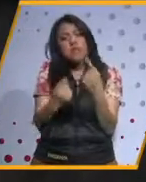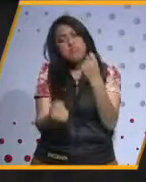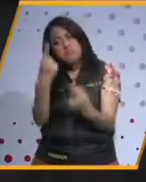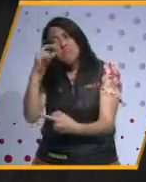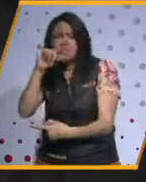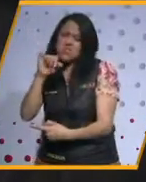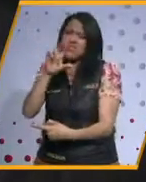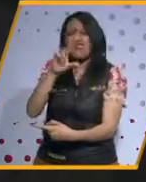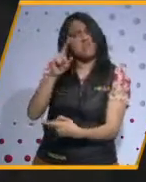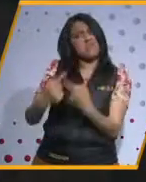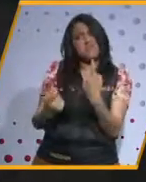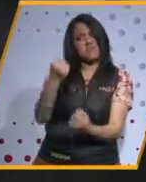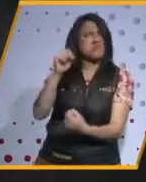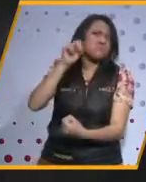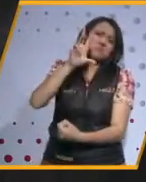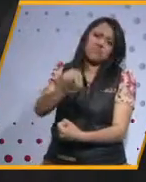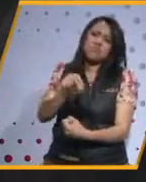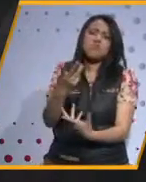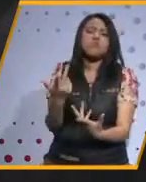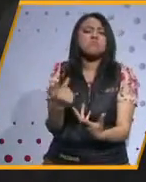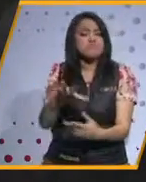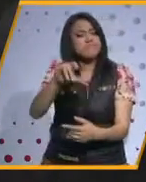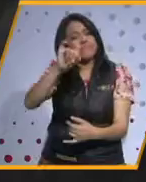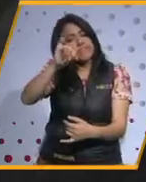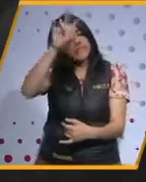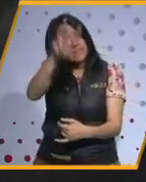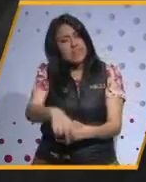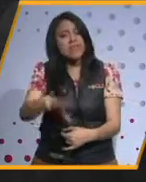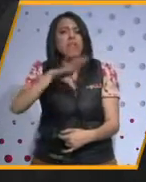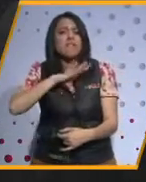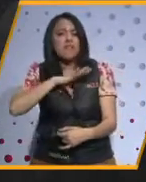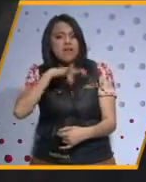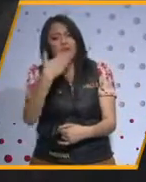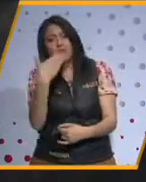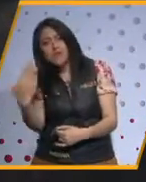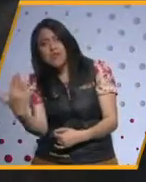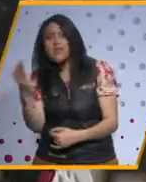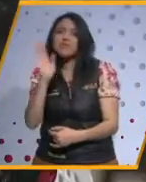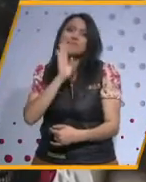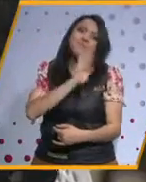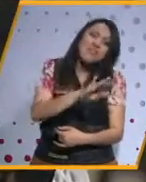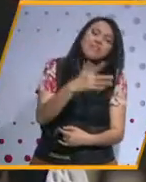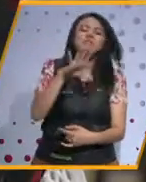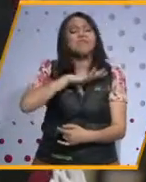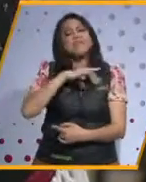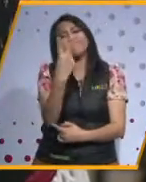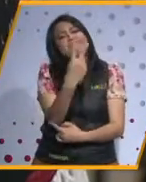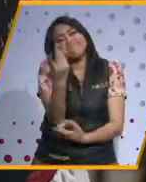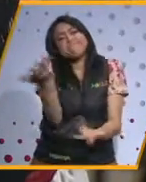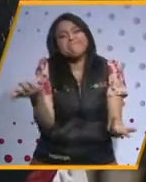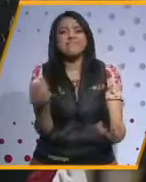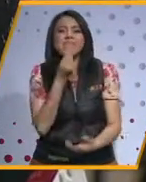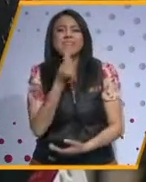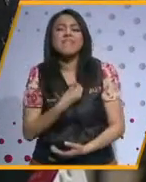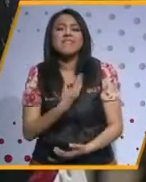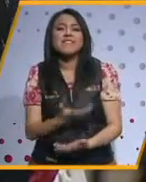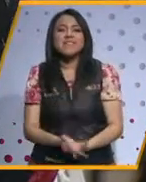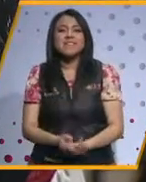¿eh? Claro, yo creo que encuentras de todo. Ah, pues claro, oye, pero, yo lo veo aquí. Fíjate que ahorita